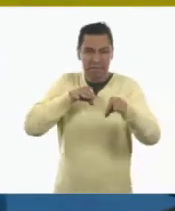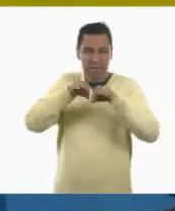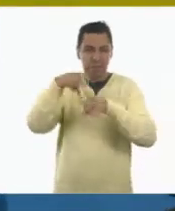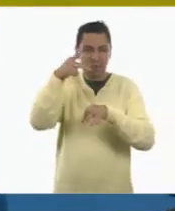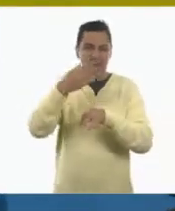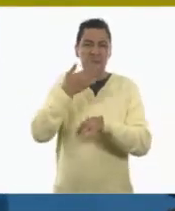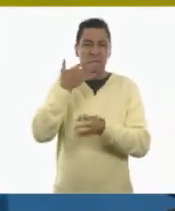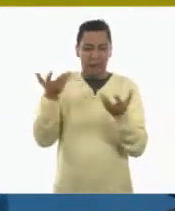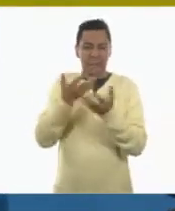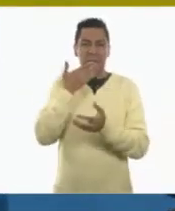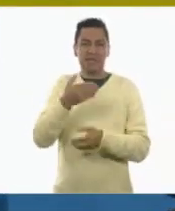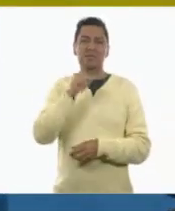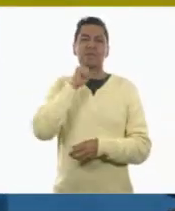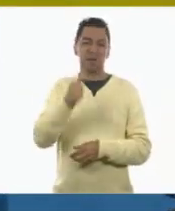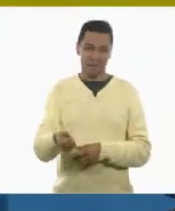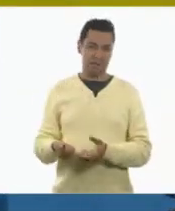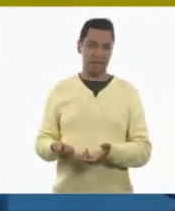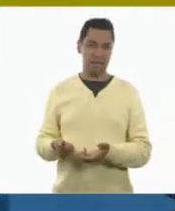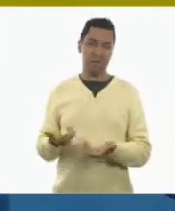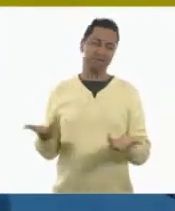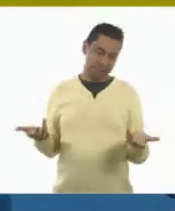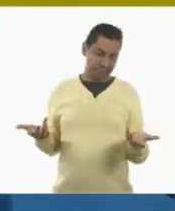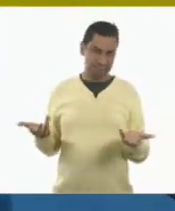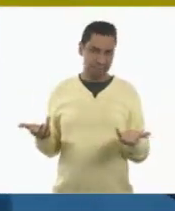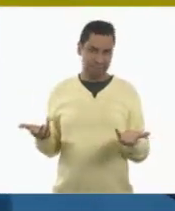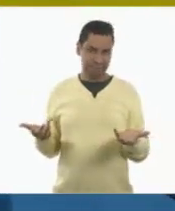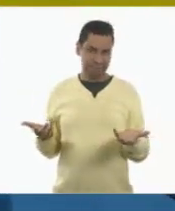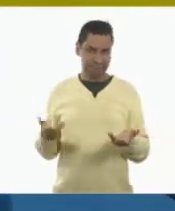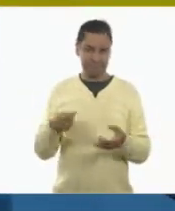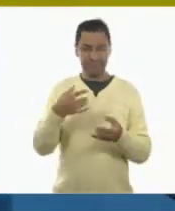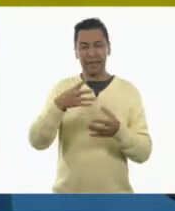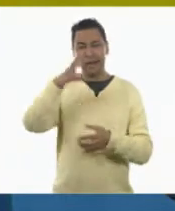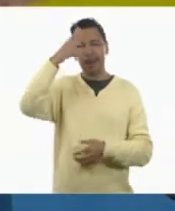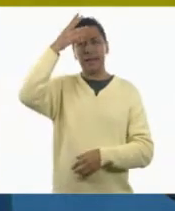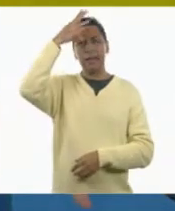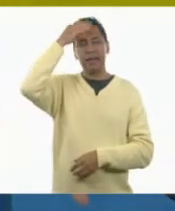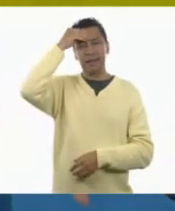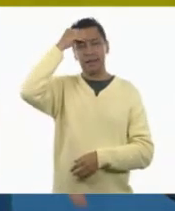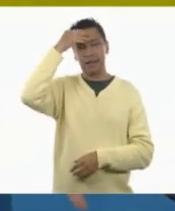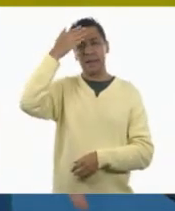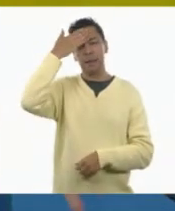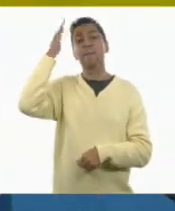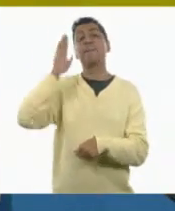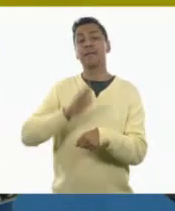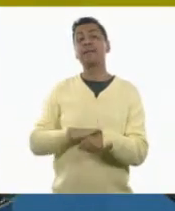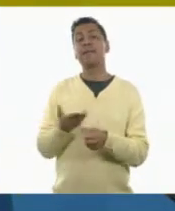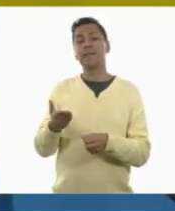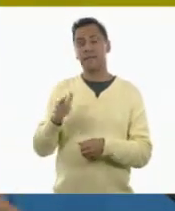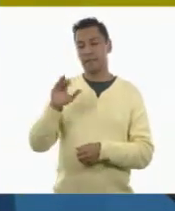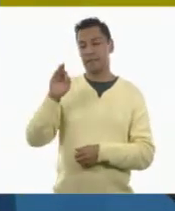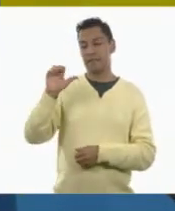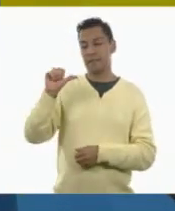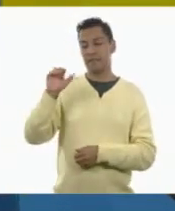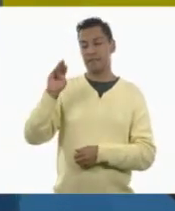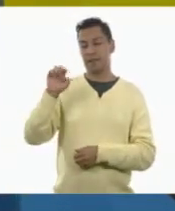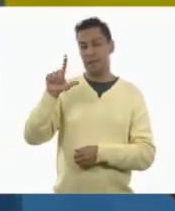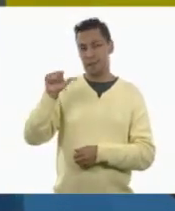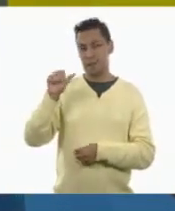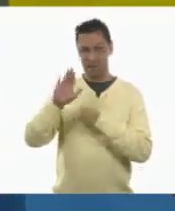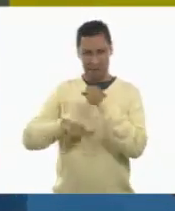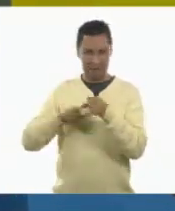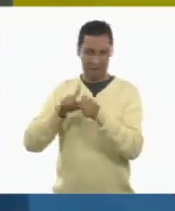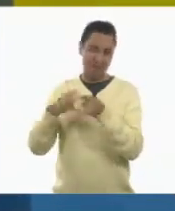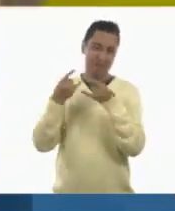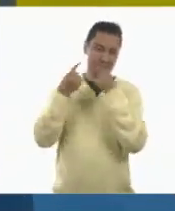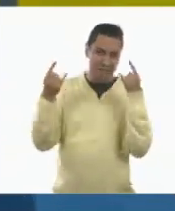refranes. Y si esto ya lo combinamos un poquito con la enseñanza que nos dan las fábulas. Las fábulas a través de las moralejas,